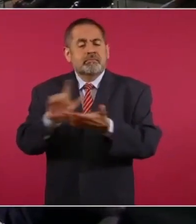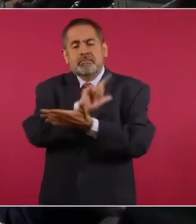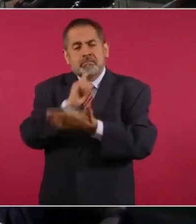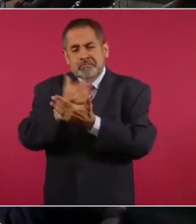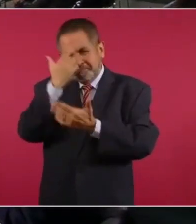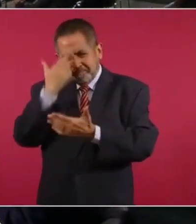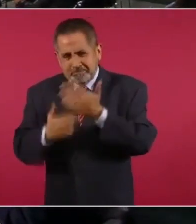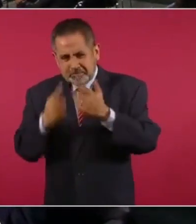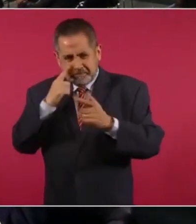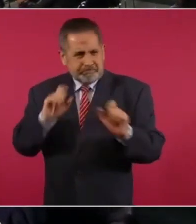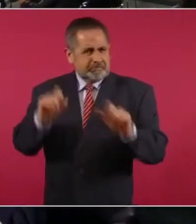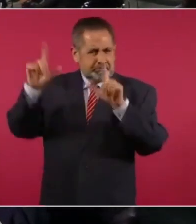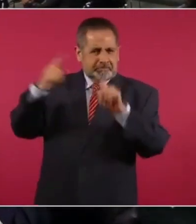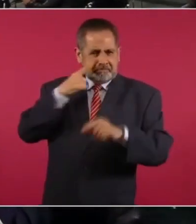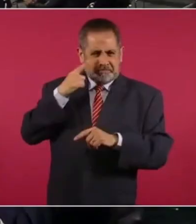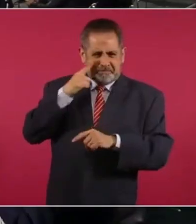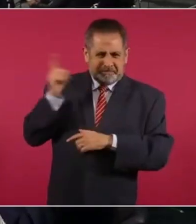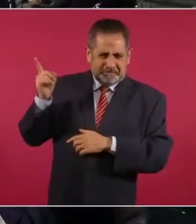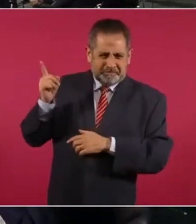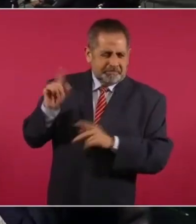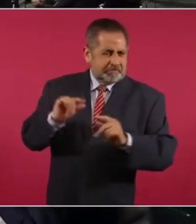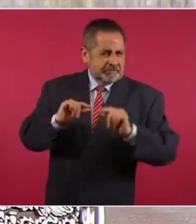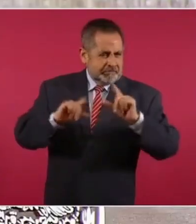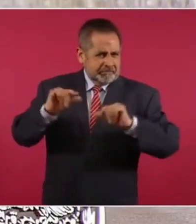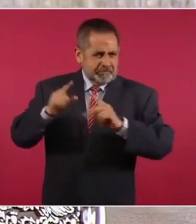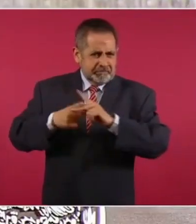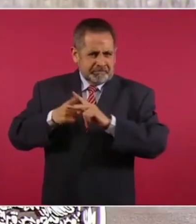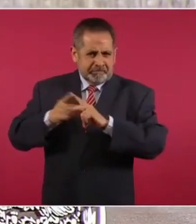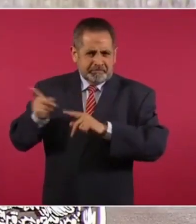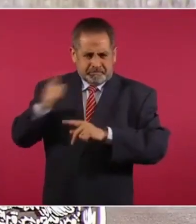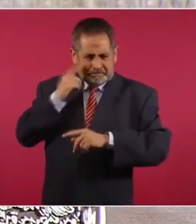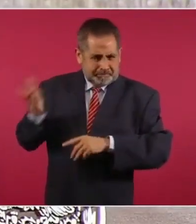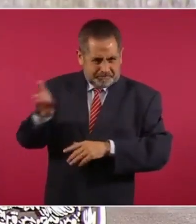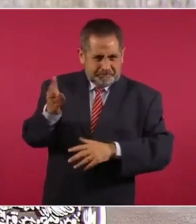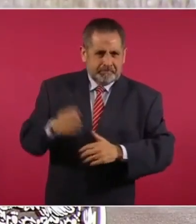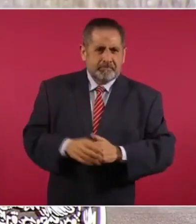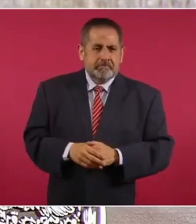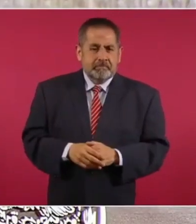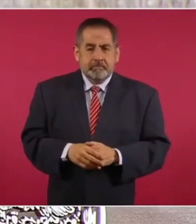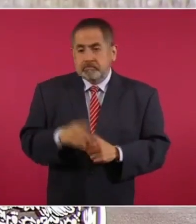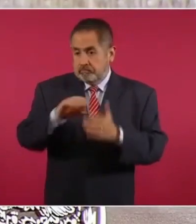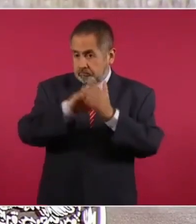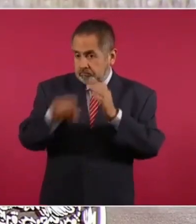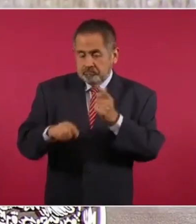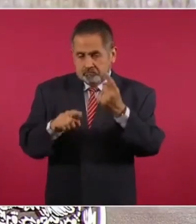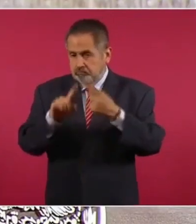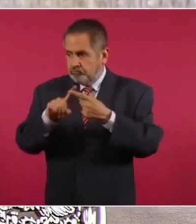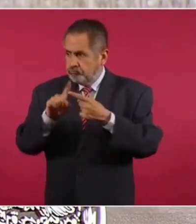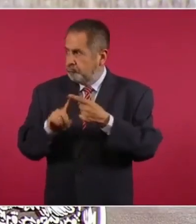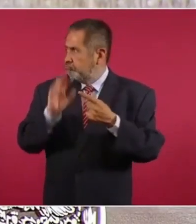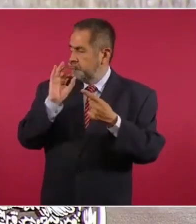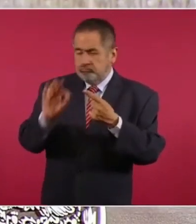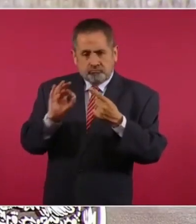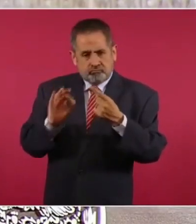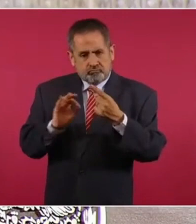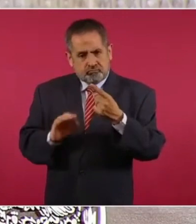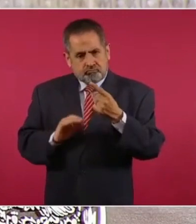delitos. Tenemos ahí, ese es un ejemplo.